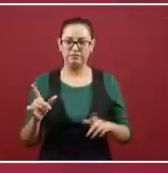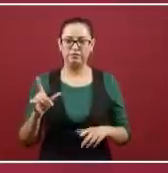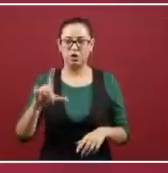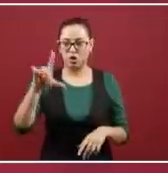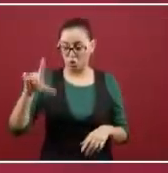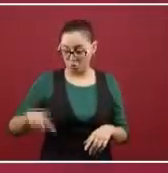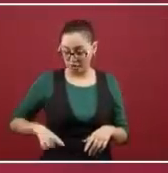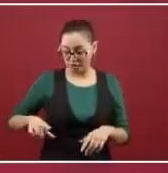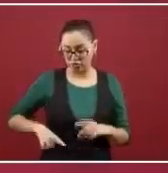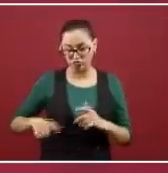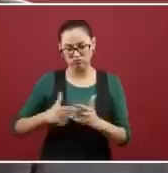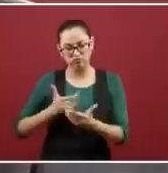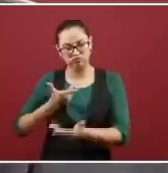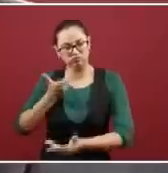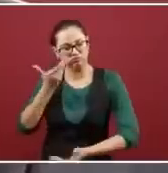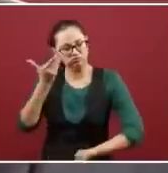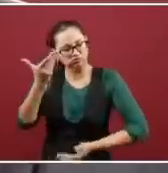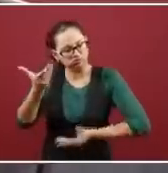servidor público.